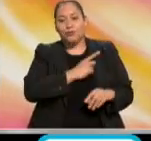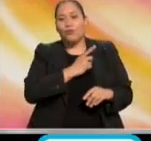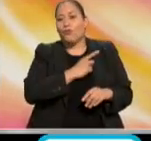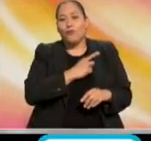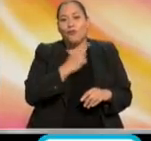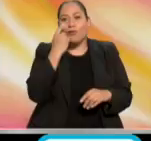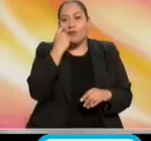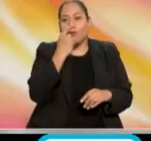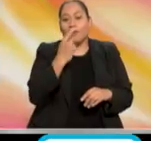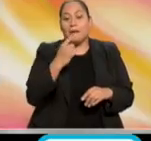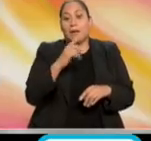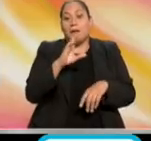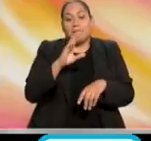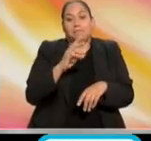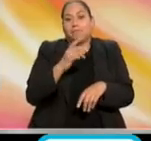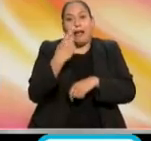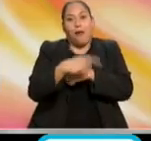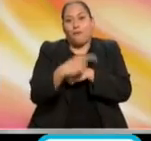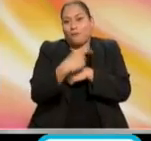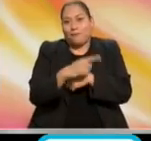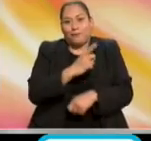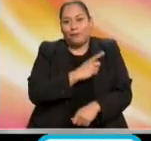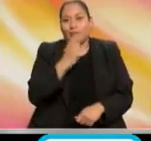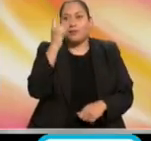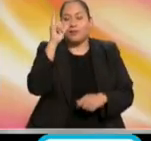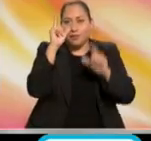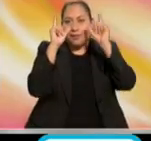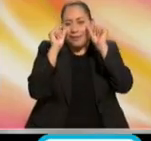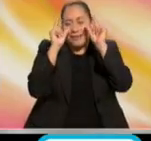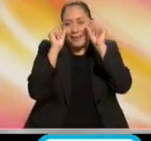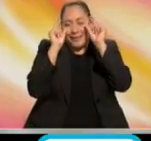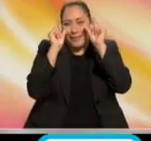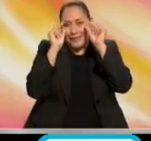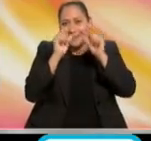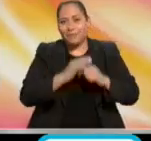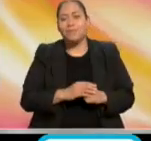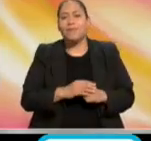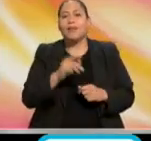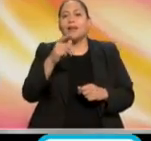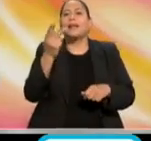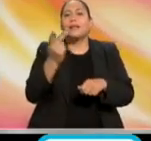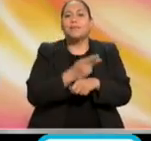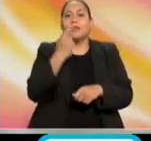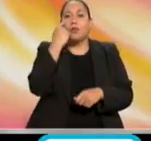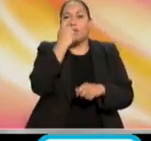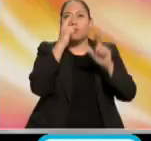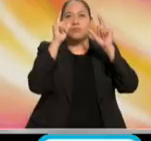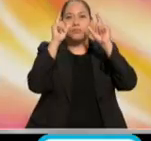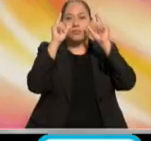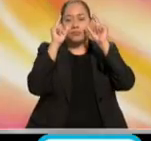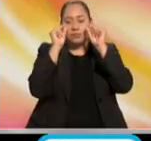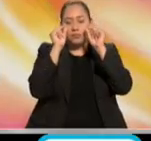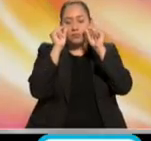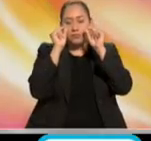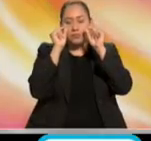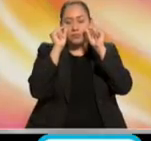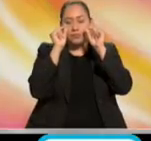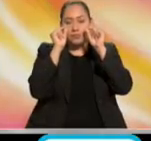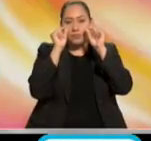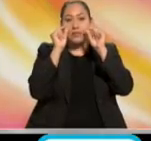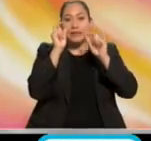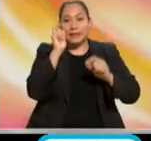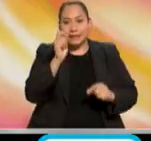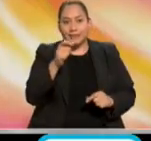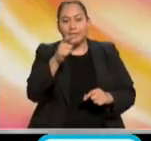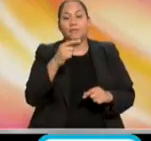ojo con tu permiso y sin tu permiso, ¿no? Lo está aplicando. ¿Qué pasa cuando cerramos los ojos? Ajá. Si nosotros vemos al ojo como